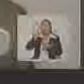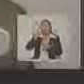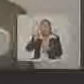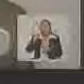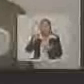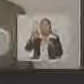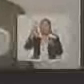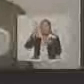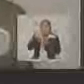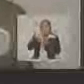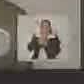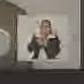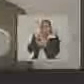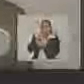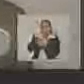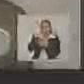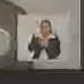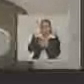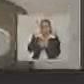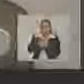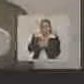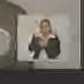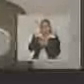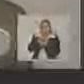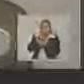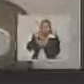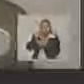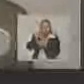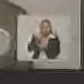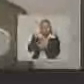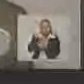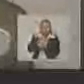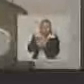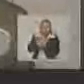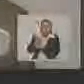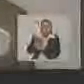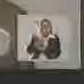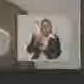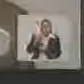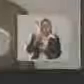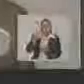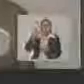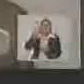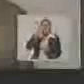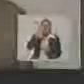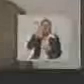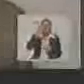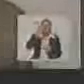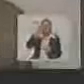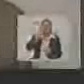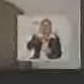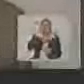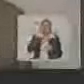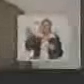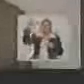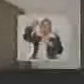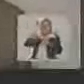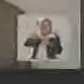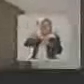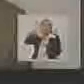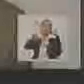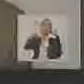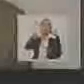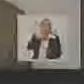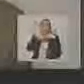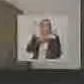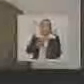con sobre todo señales inmediatas, simultáneas al hecho y después la identificación